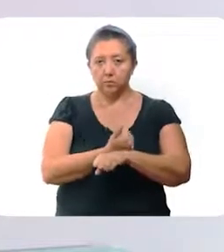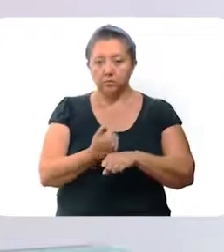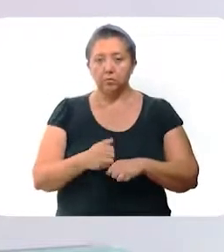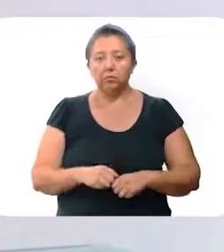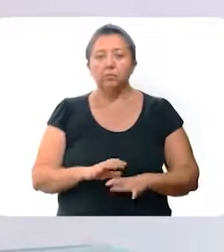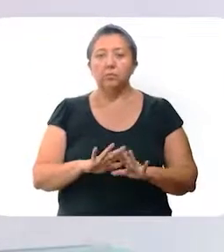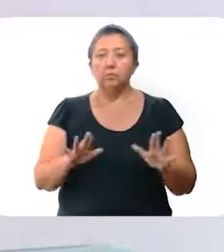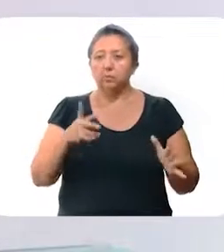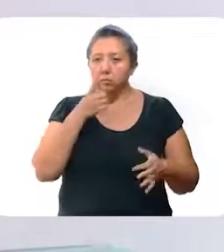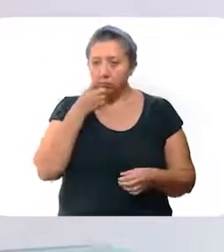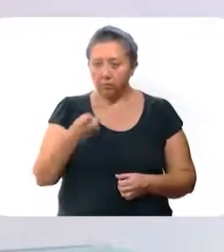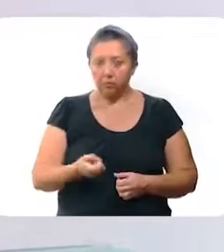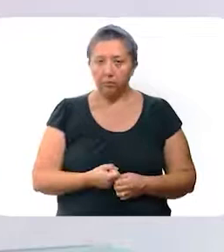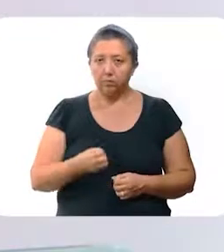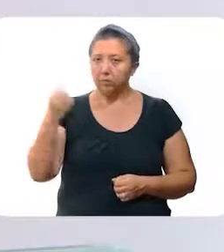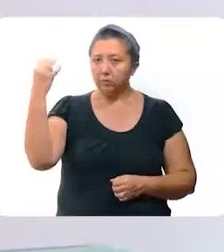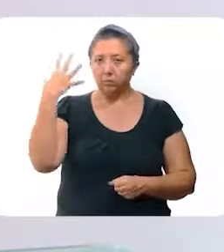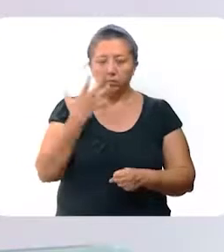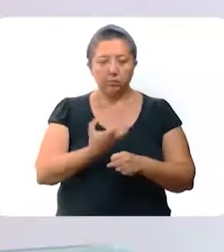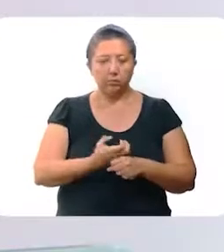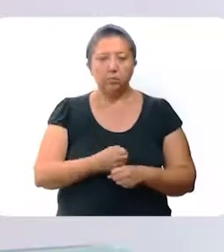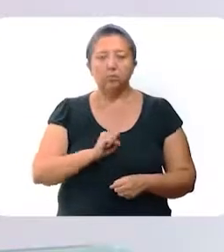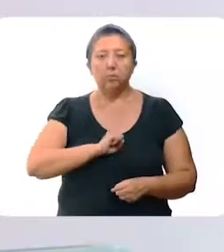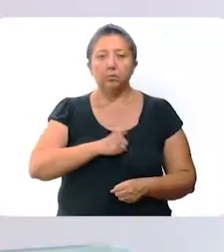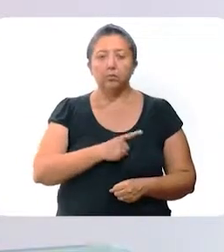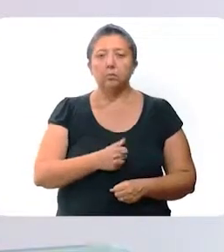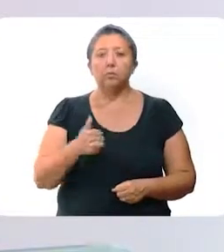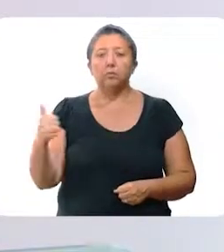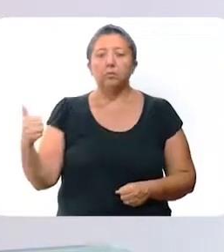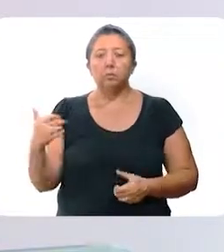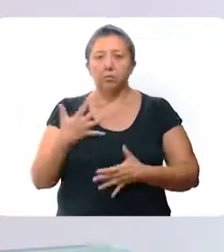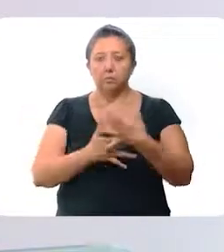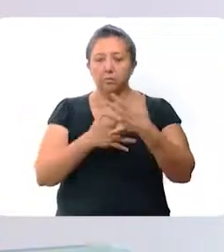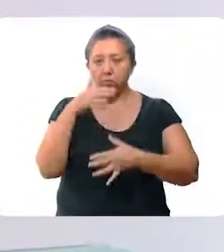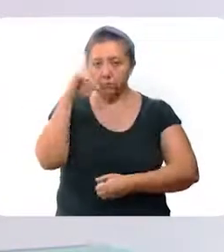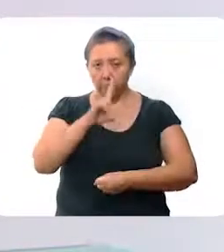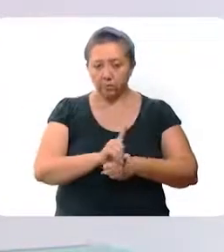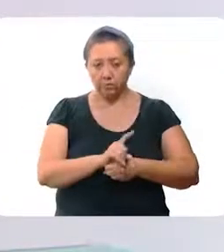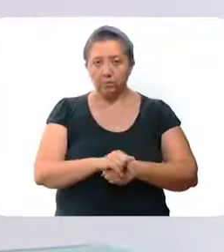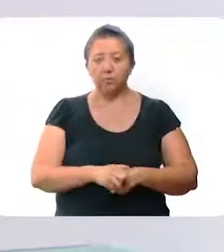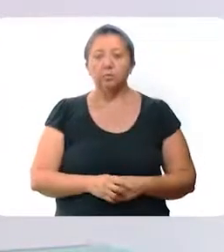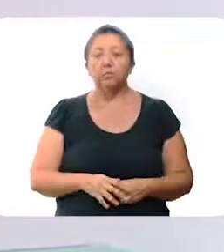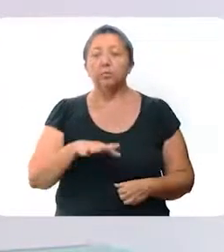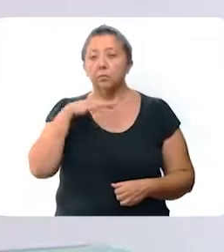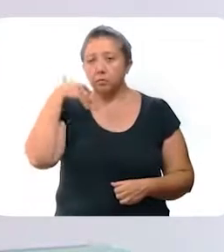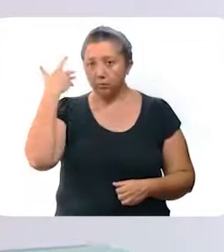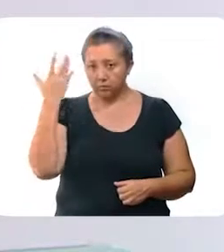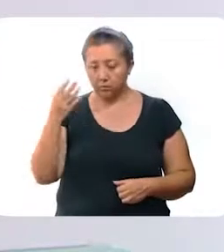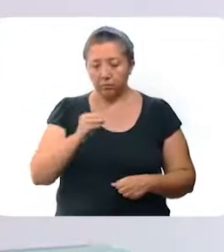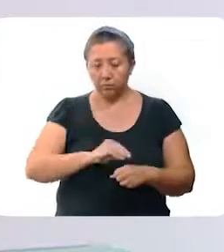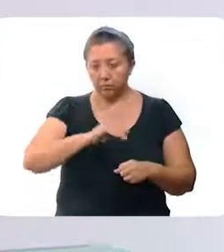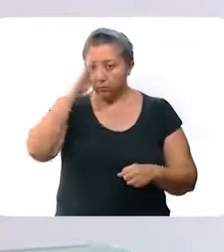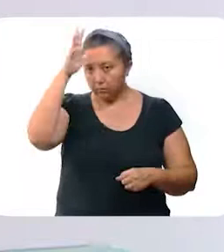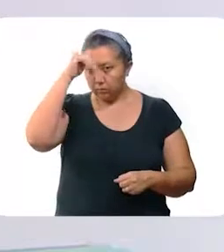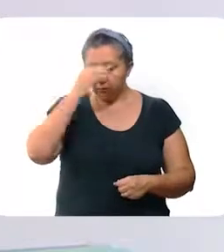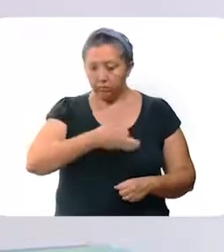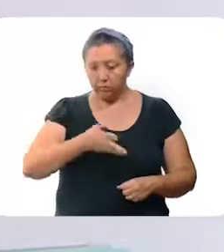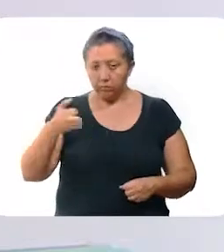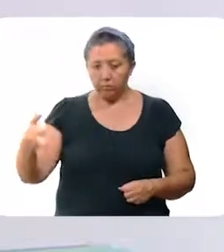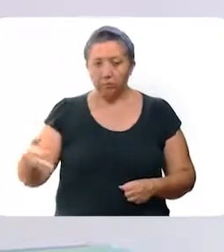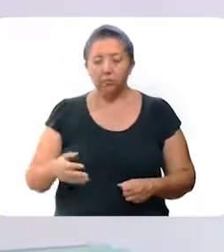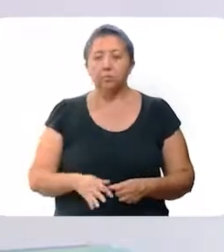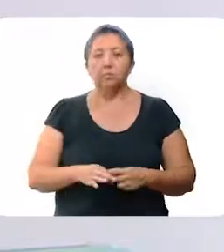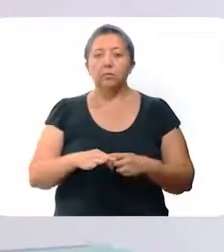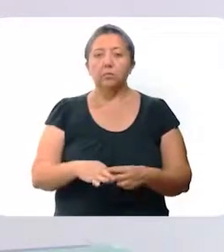amarillo. Como se ha informado, el Semáforo Estatal de Salud se va a dar a conocer cada 15 días con la finalidad de homologar fechas de